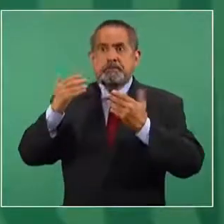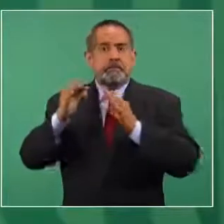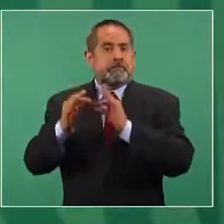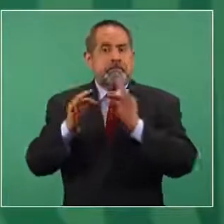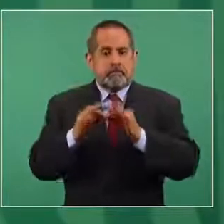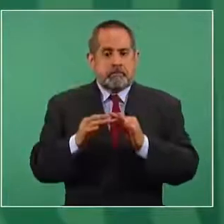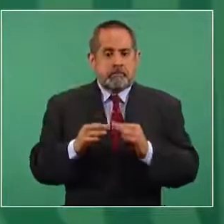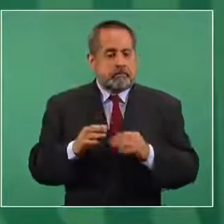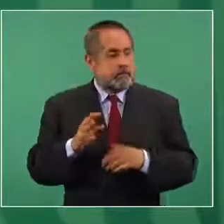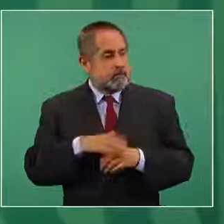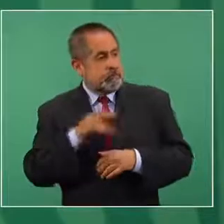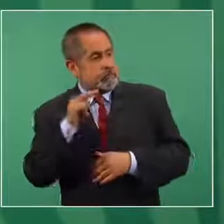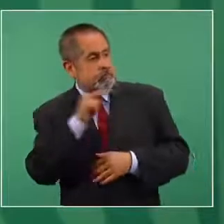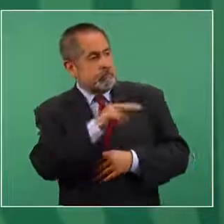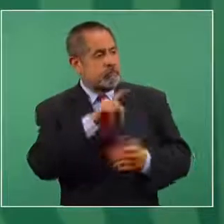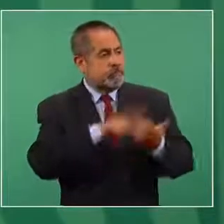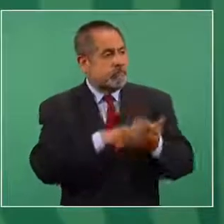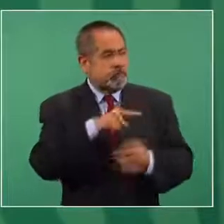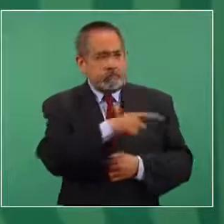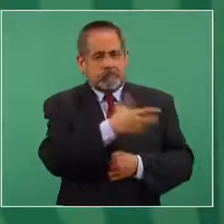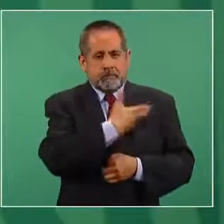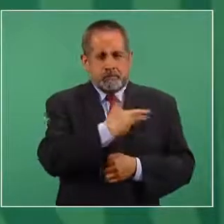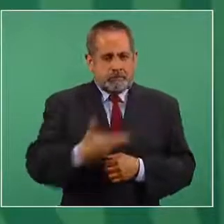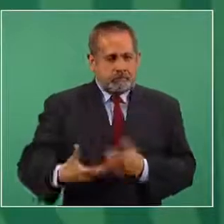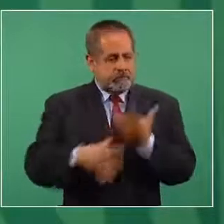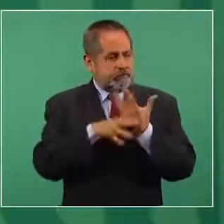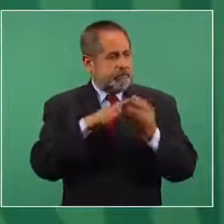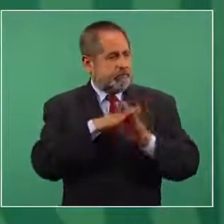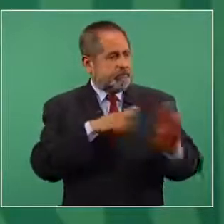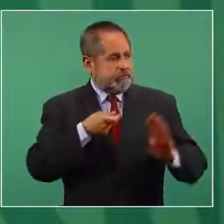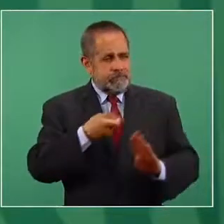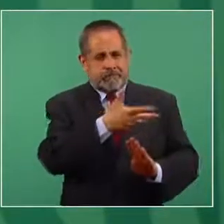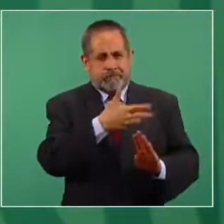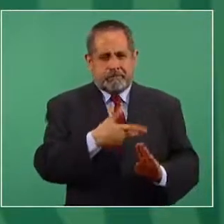porque le ven como el presidente migrante.